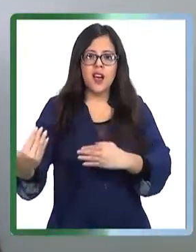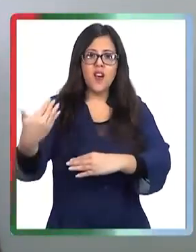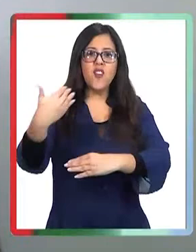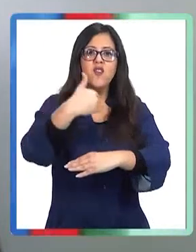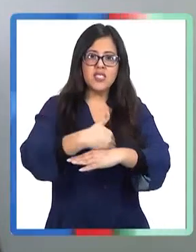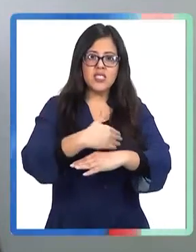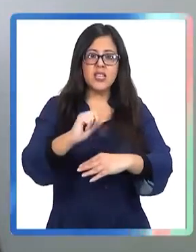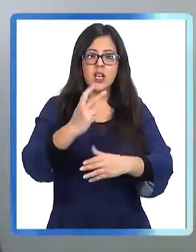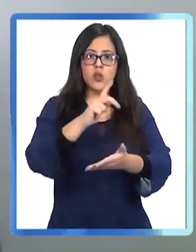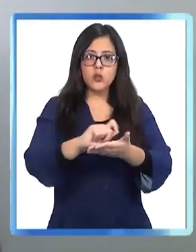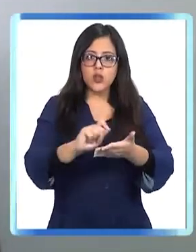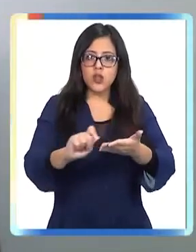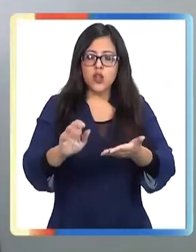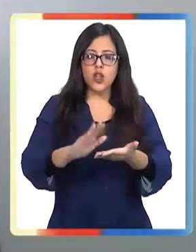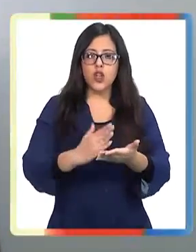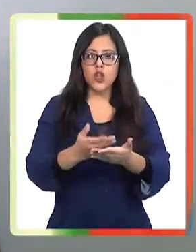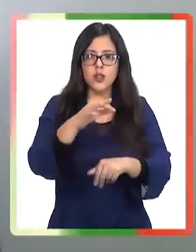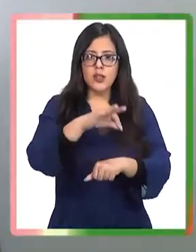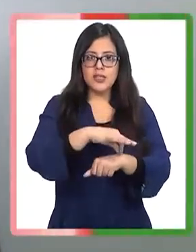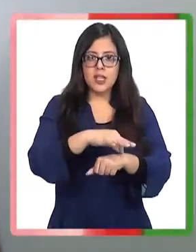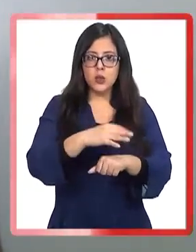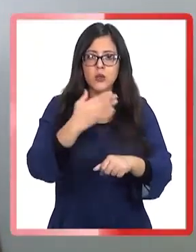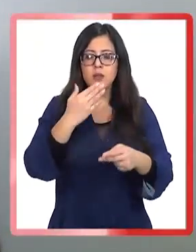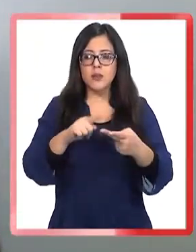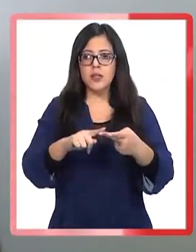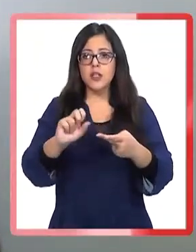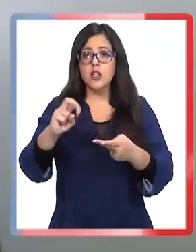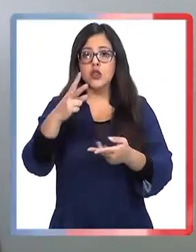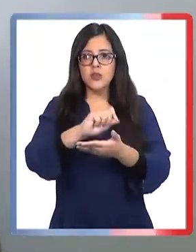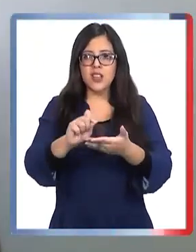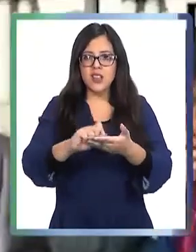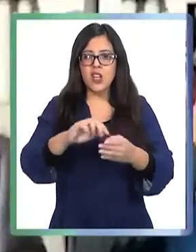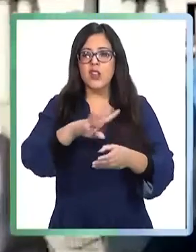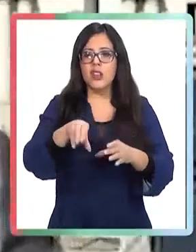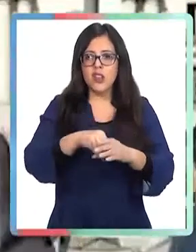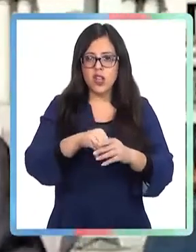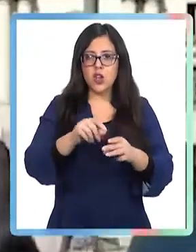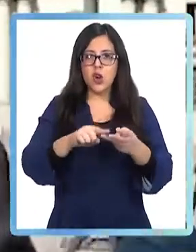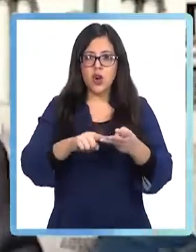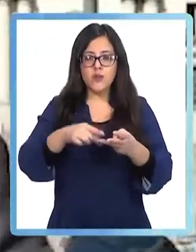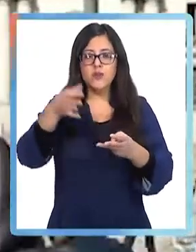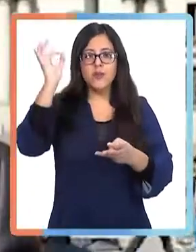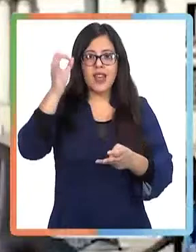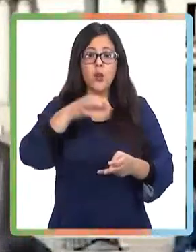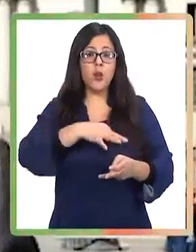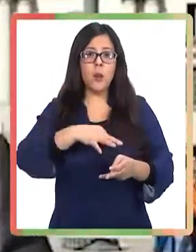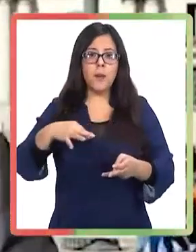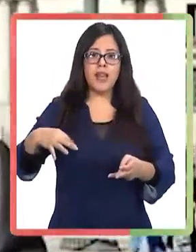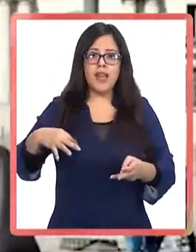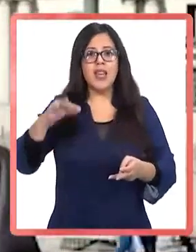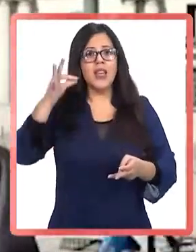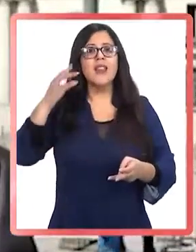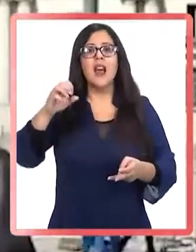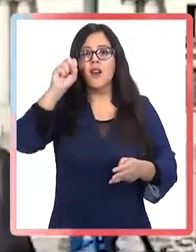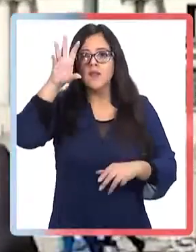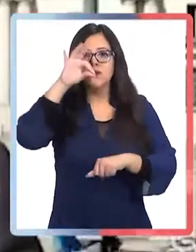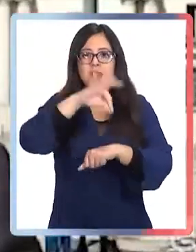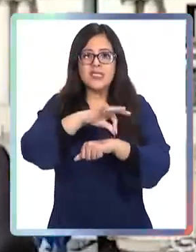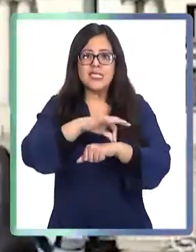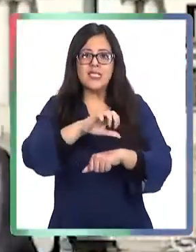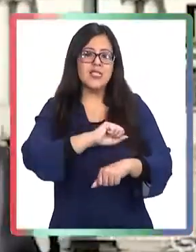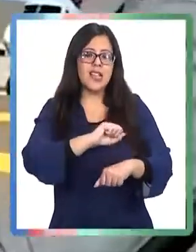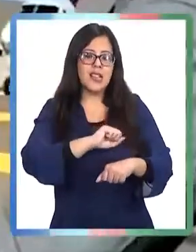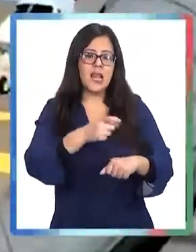recibido visitas del subsecretario de Salud, del subsecretario del Interior, me he reunido con la ministra Siches